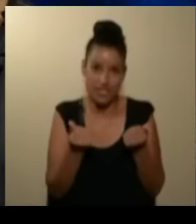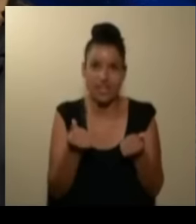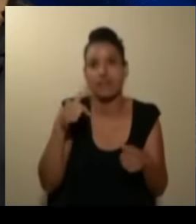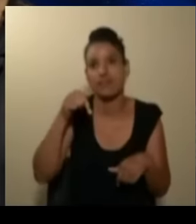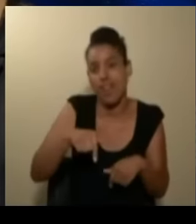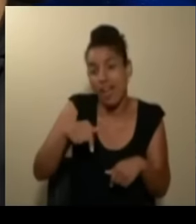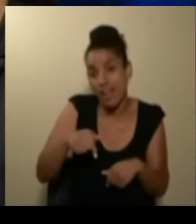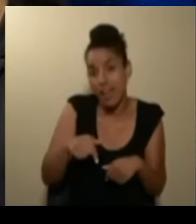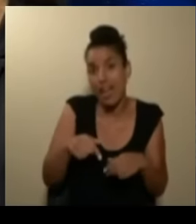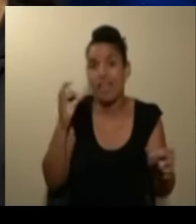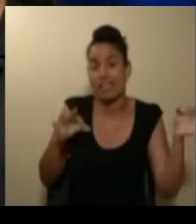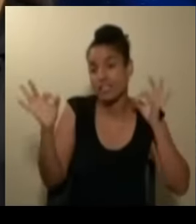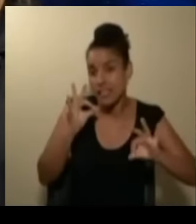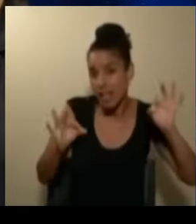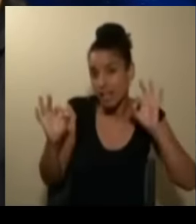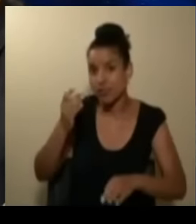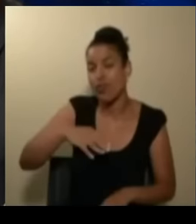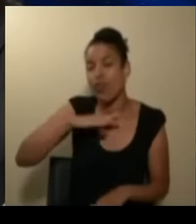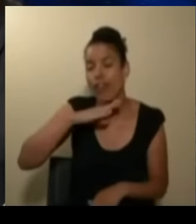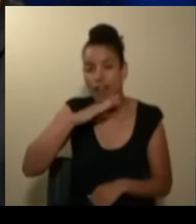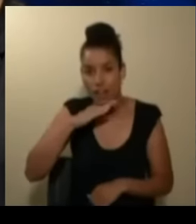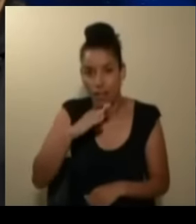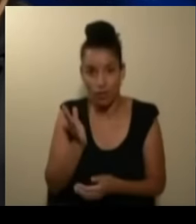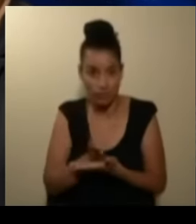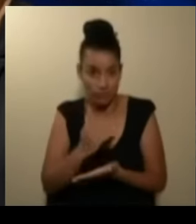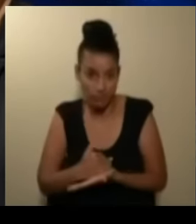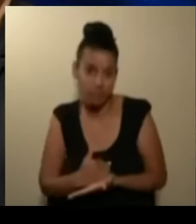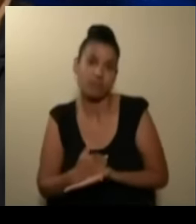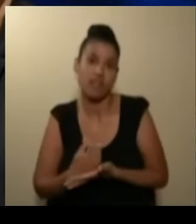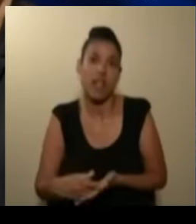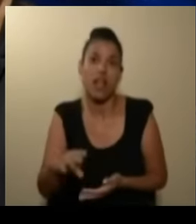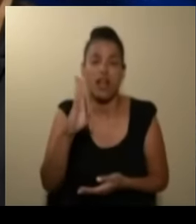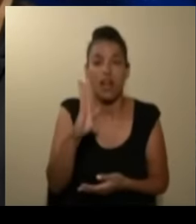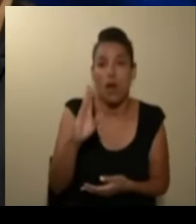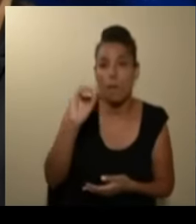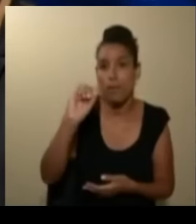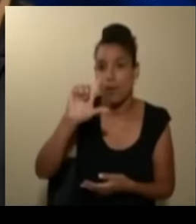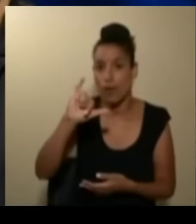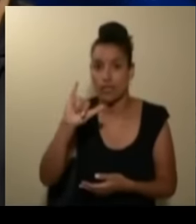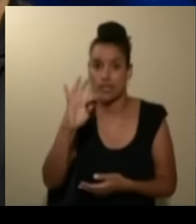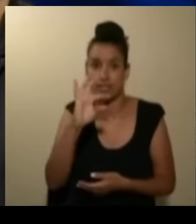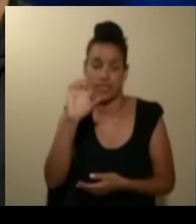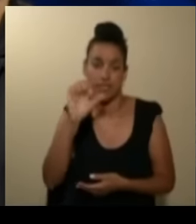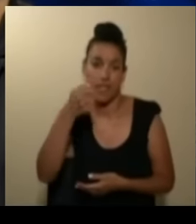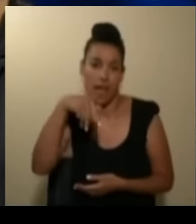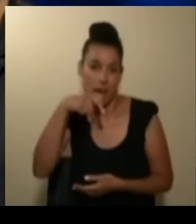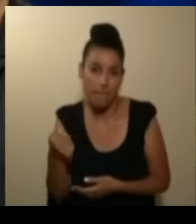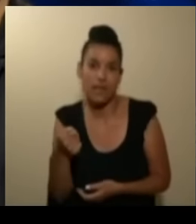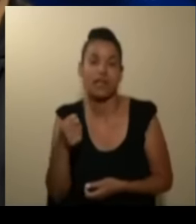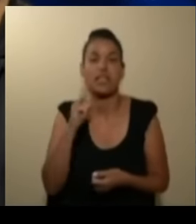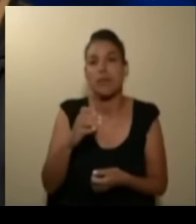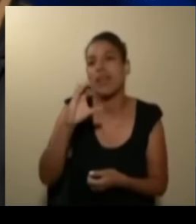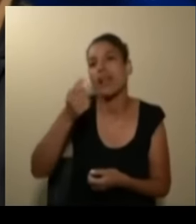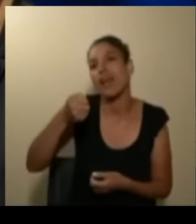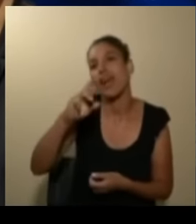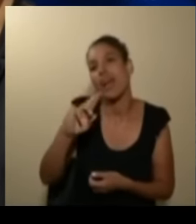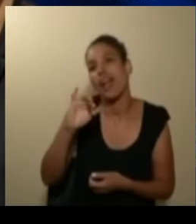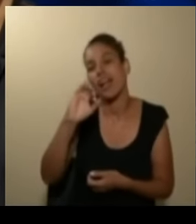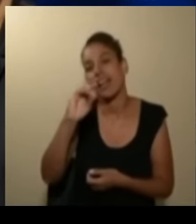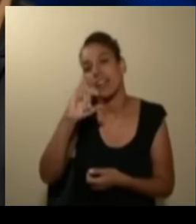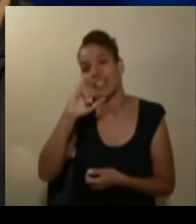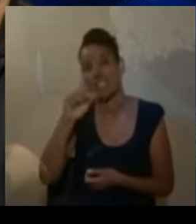el canal del país, con la transmisión también de los canales locales, de los cables del interior y demás medios de comunicación que retransmiten este debate